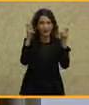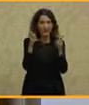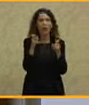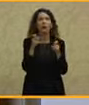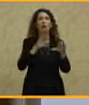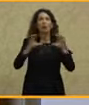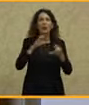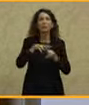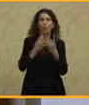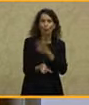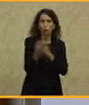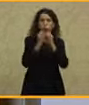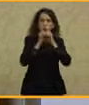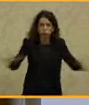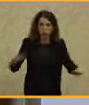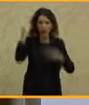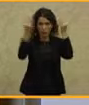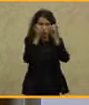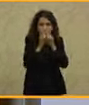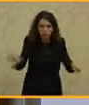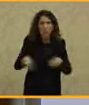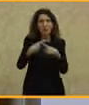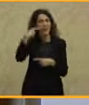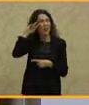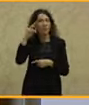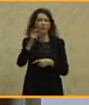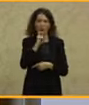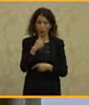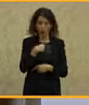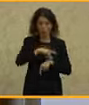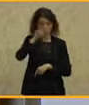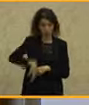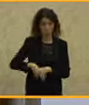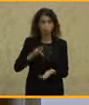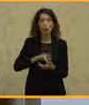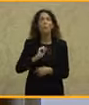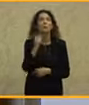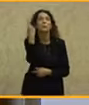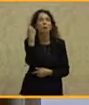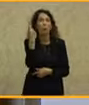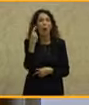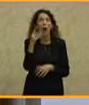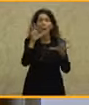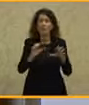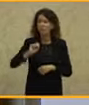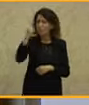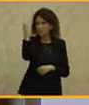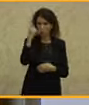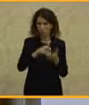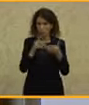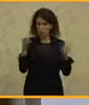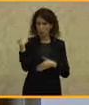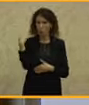transmitir y comunicar situaciones, reflexiones y experiencias complejas. Yo, que soy médico, lo primero que aprendí